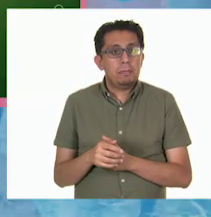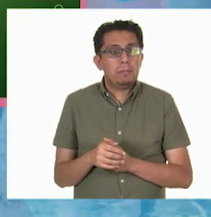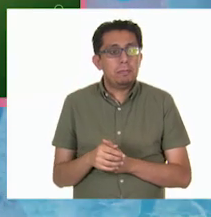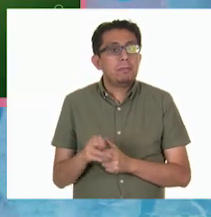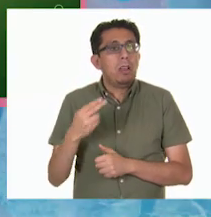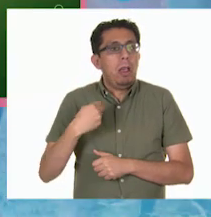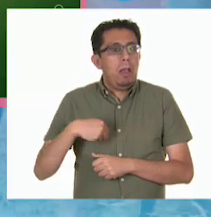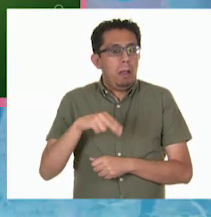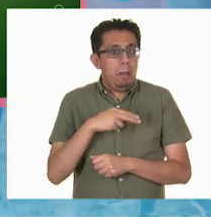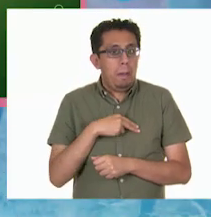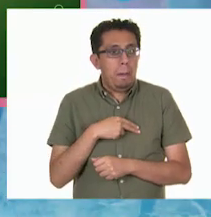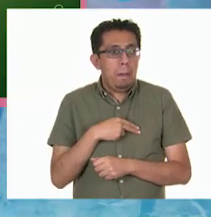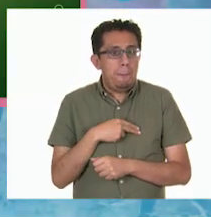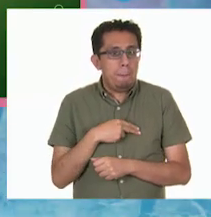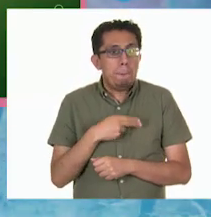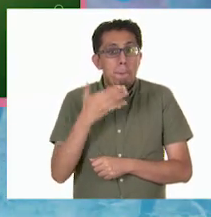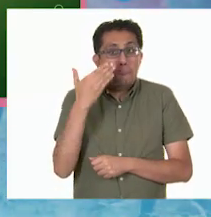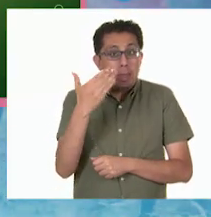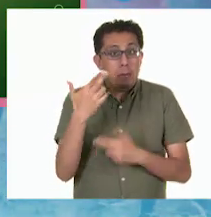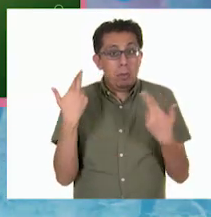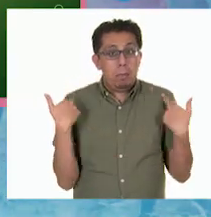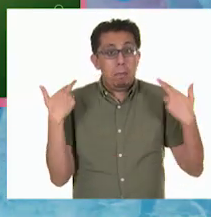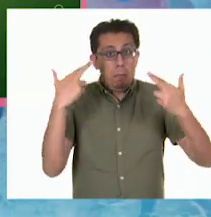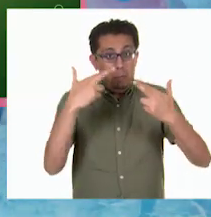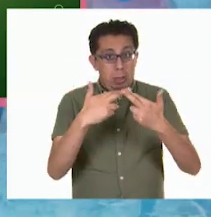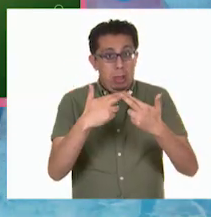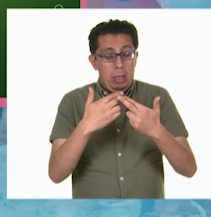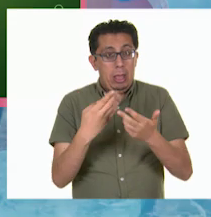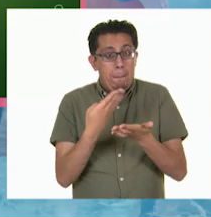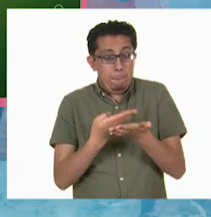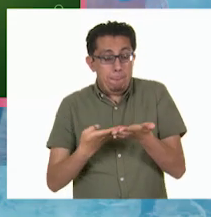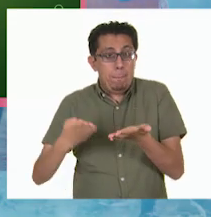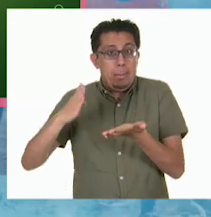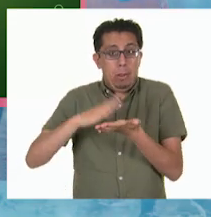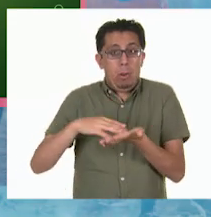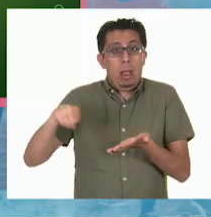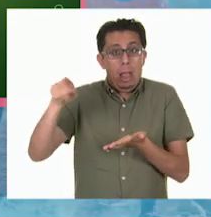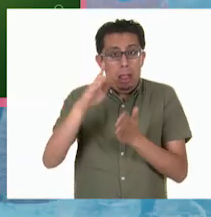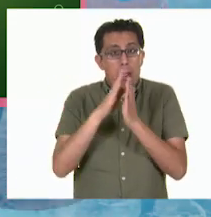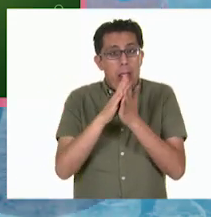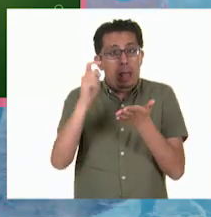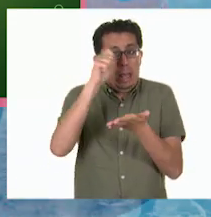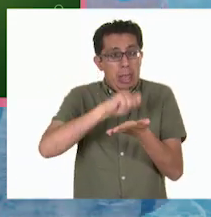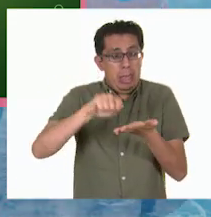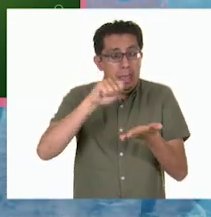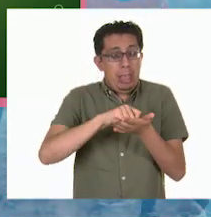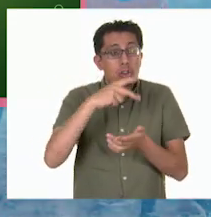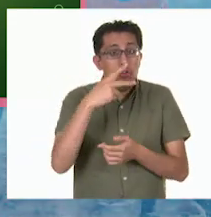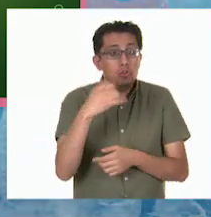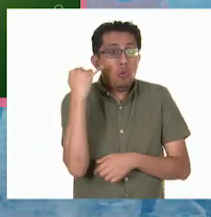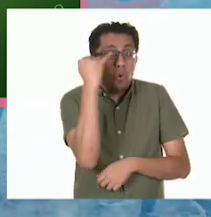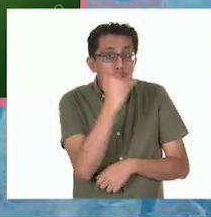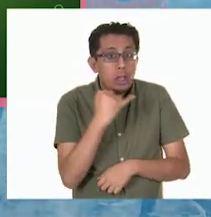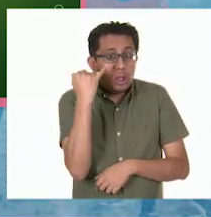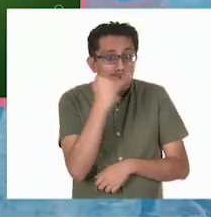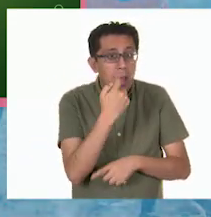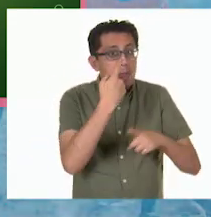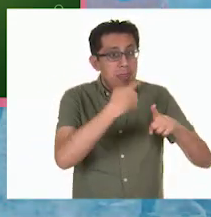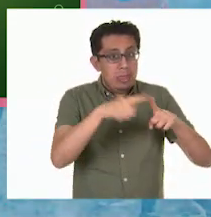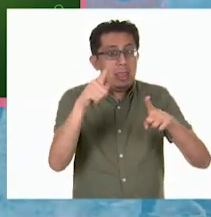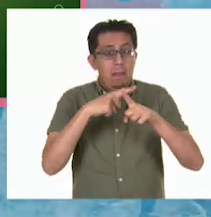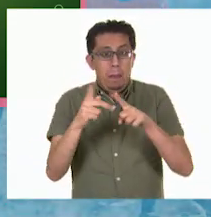hemos pedido a distintos maestros bilingües que nos escriban en la lengua que hablan los siguientes conceptos